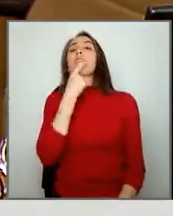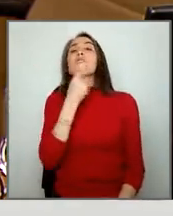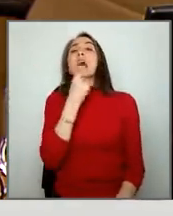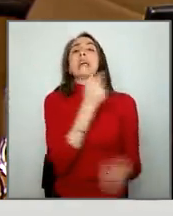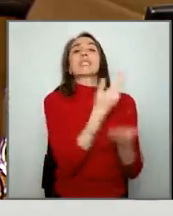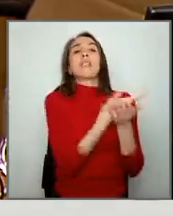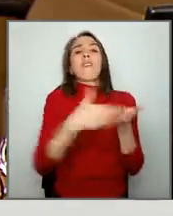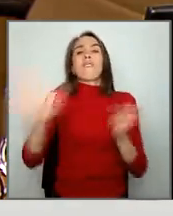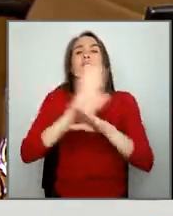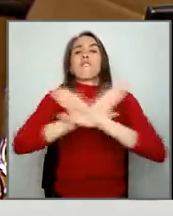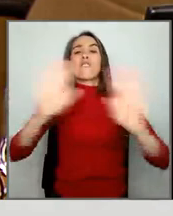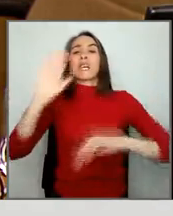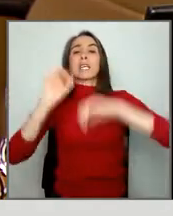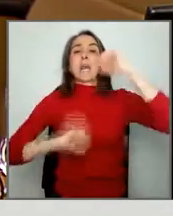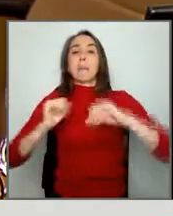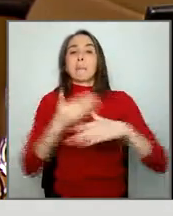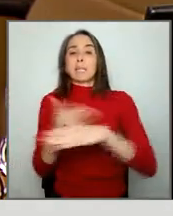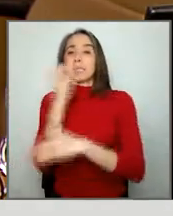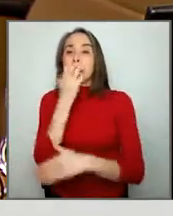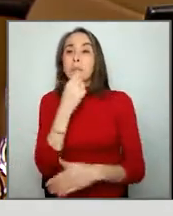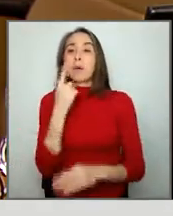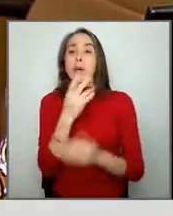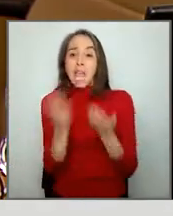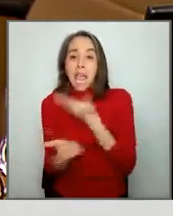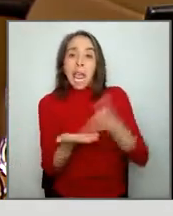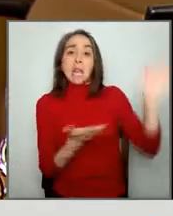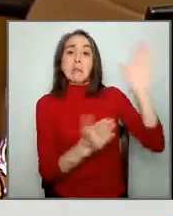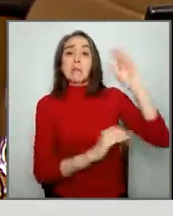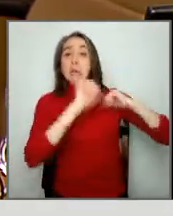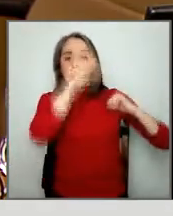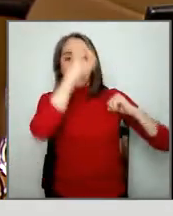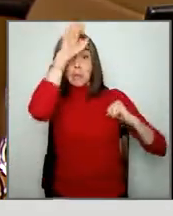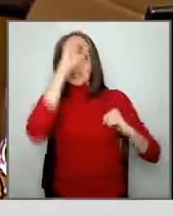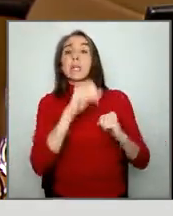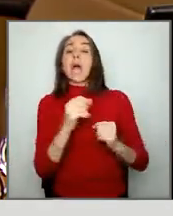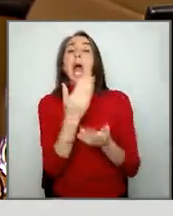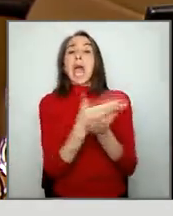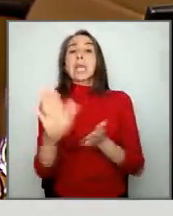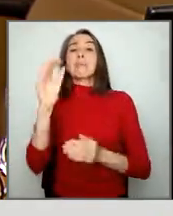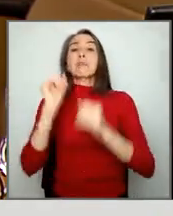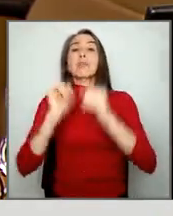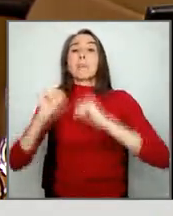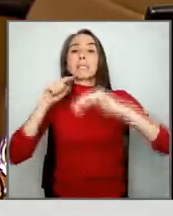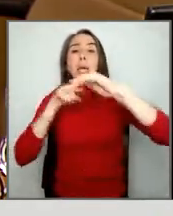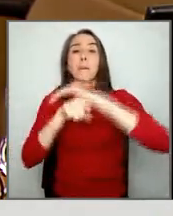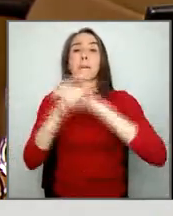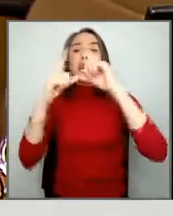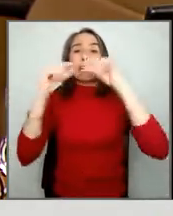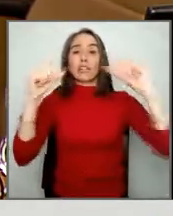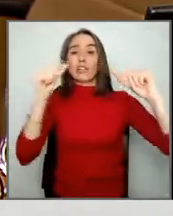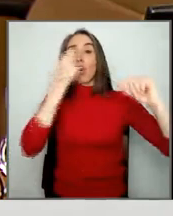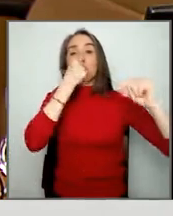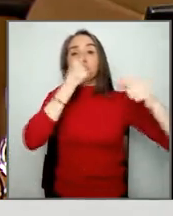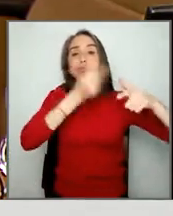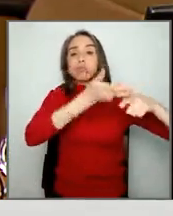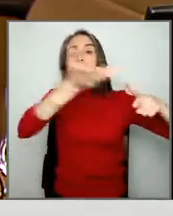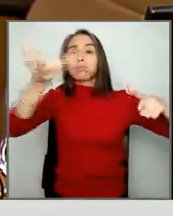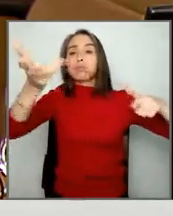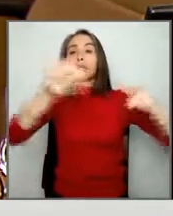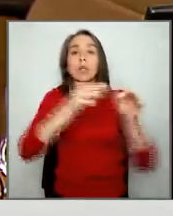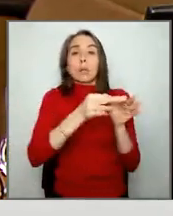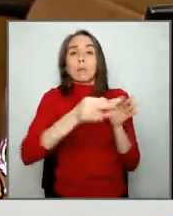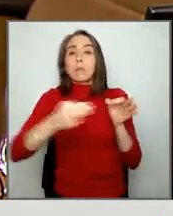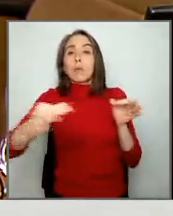Oiga eliminemos la la minera eliminemos el metro que contamina porque pasó por lugares prácticamente